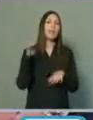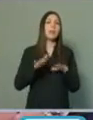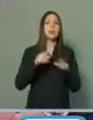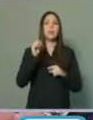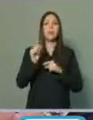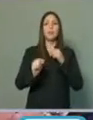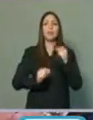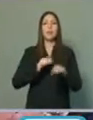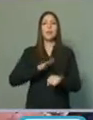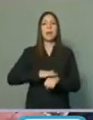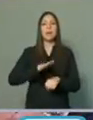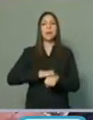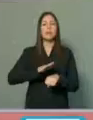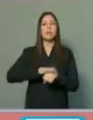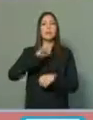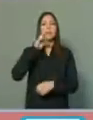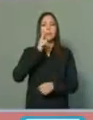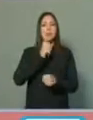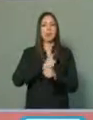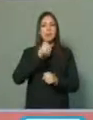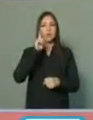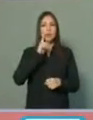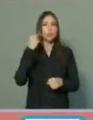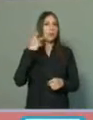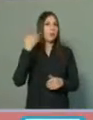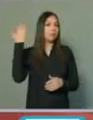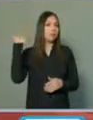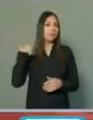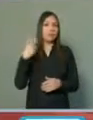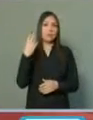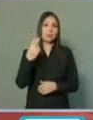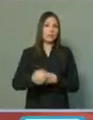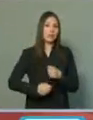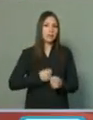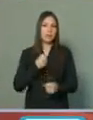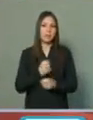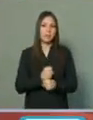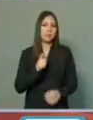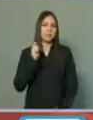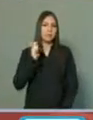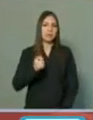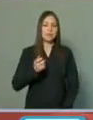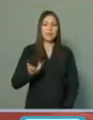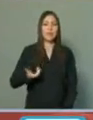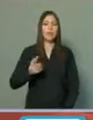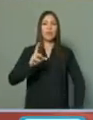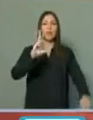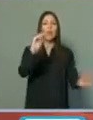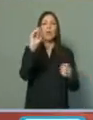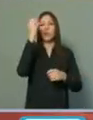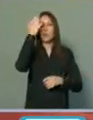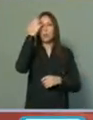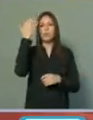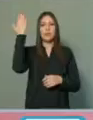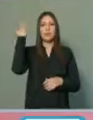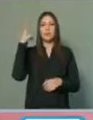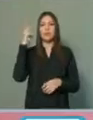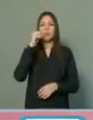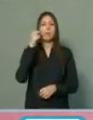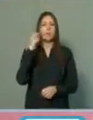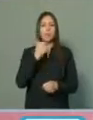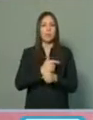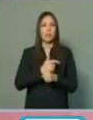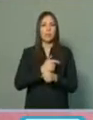vez son más los diagnósticos, pero que pues hace 25 años era algo que prácticamente no se conocía o no se